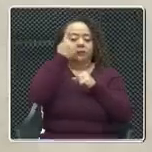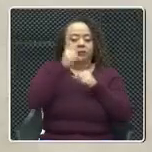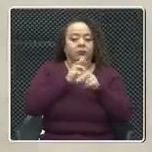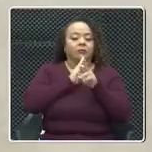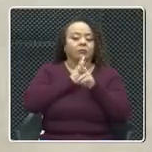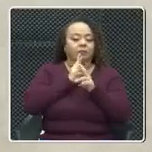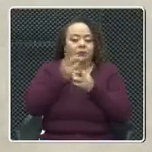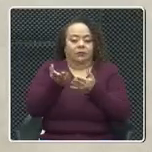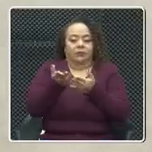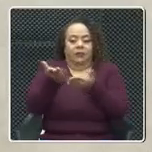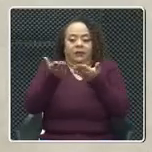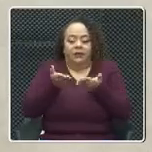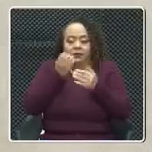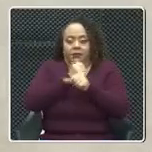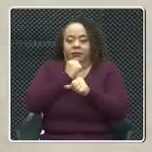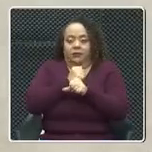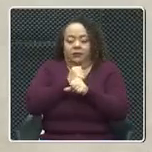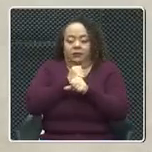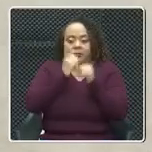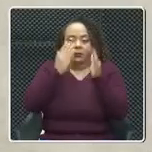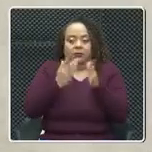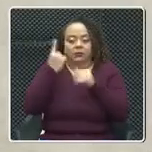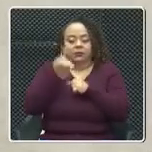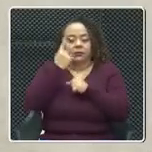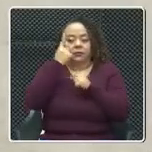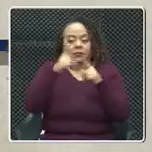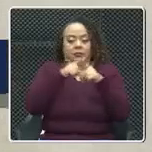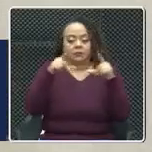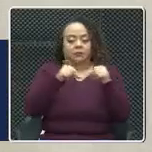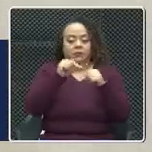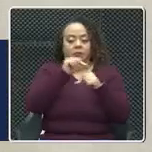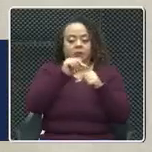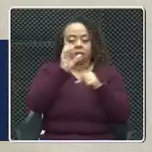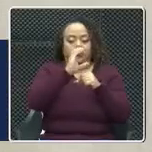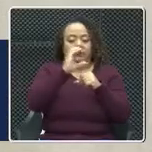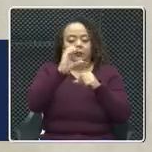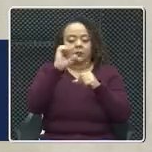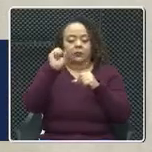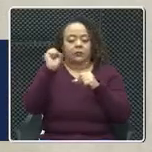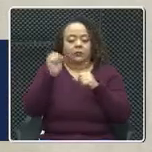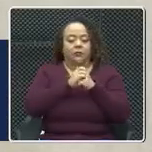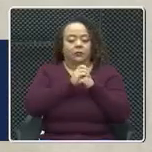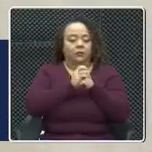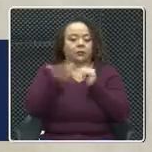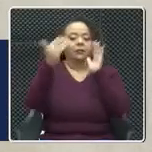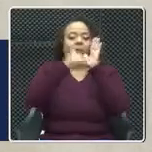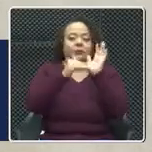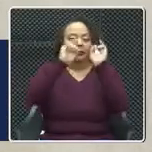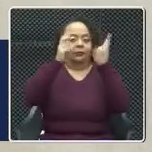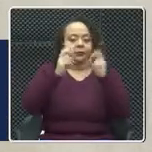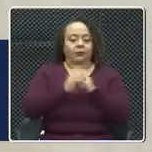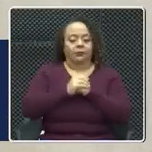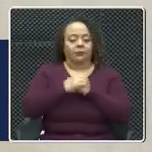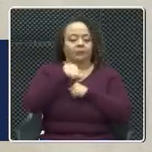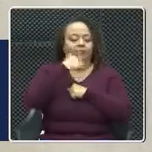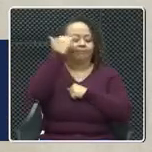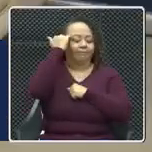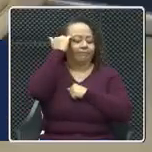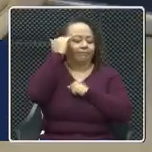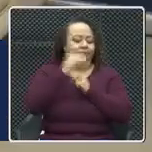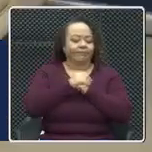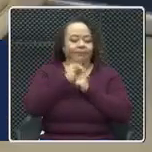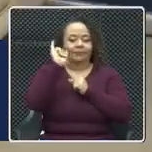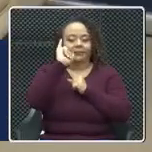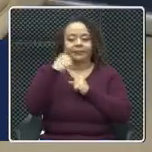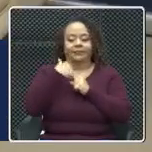no vamos a recibir, digamos, un trabajador solo con una referencia de la caja. Vuelvo al tema, ¿verdad? Yo sé que es un, como